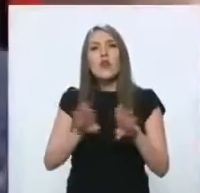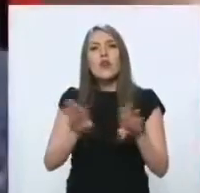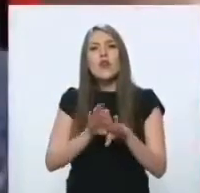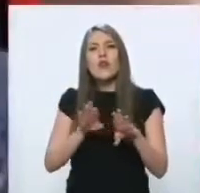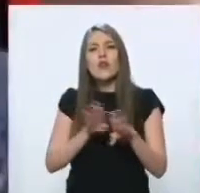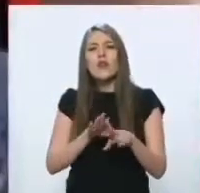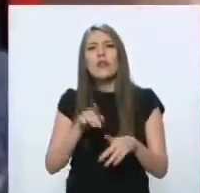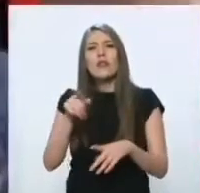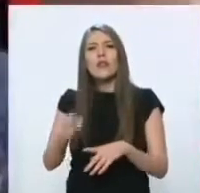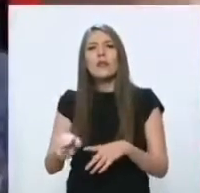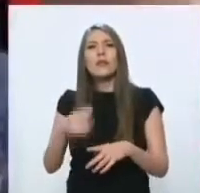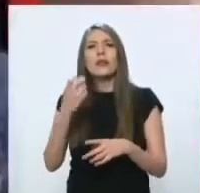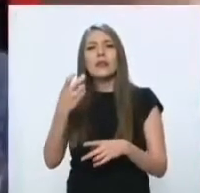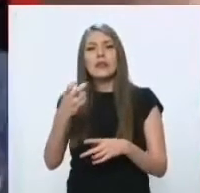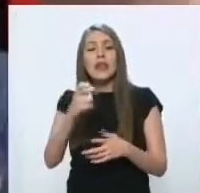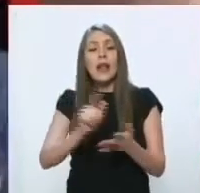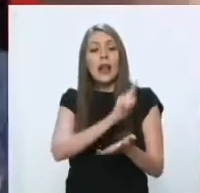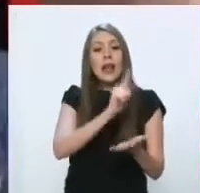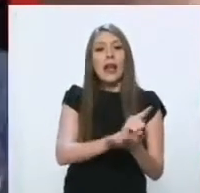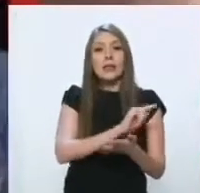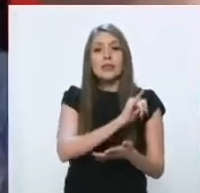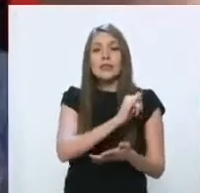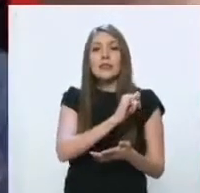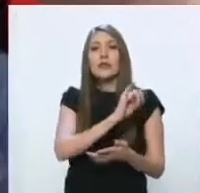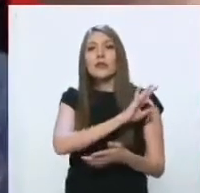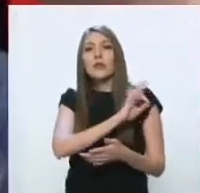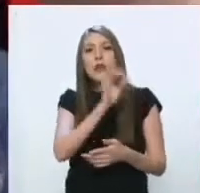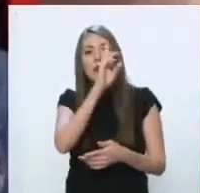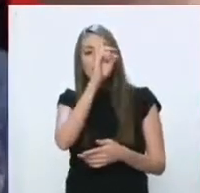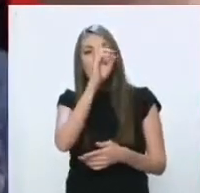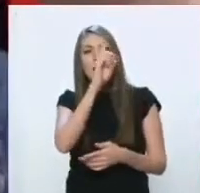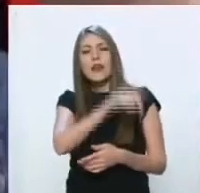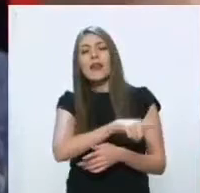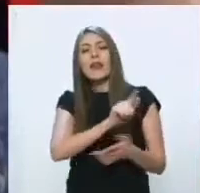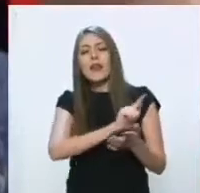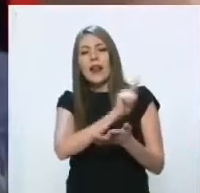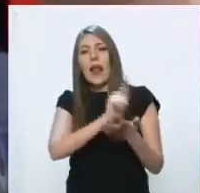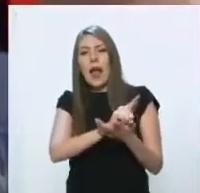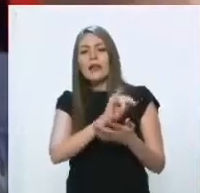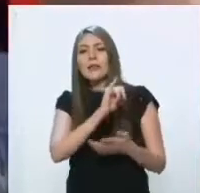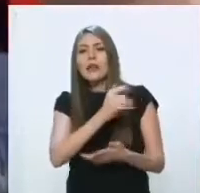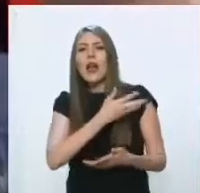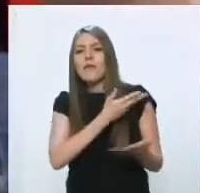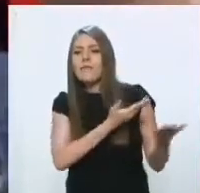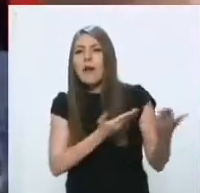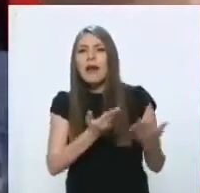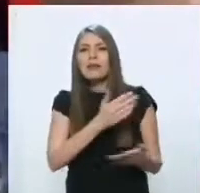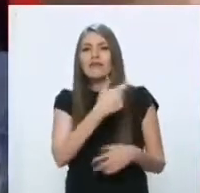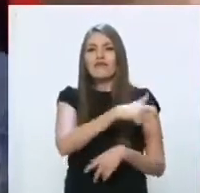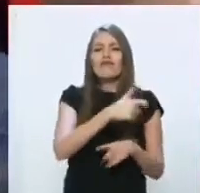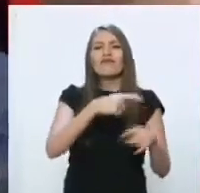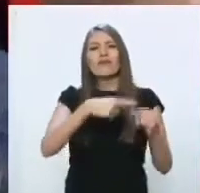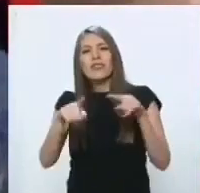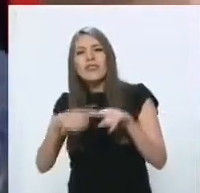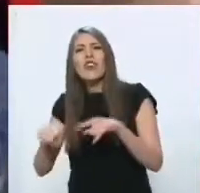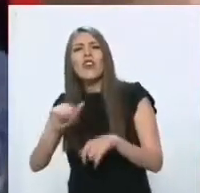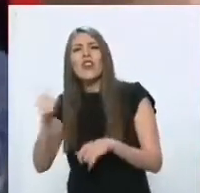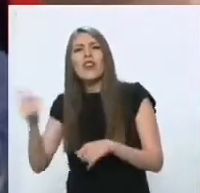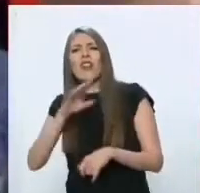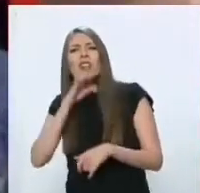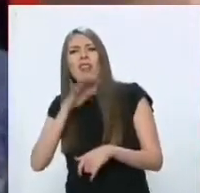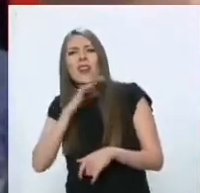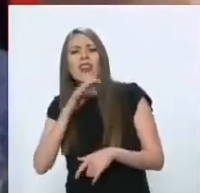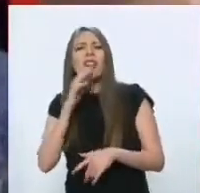la ilegitimidad de la riqueza basada simplemente en las palancas,